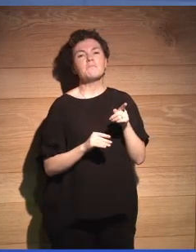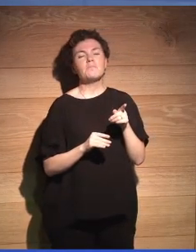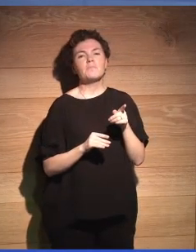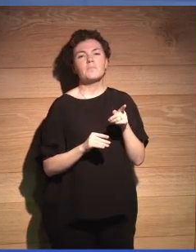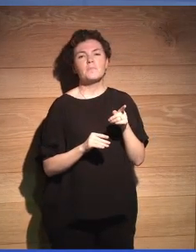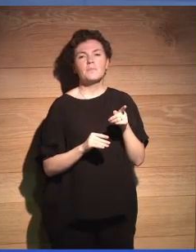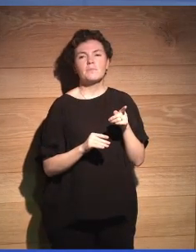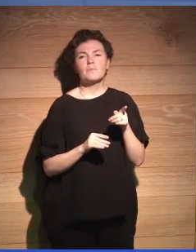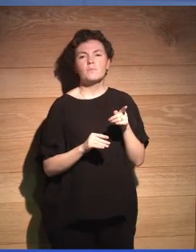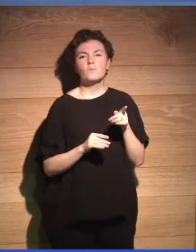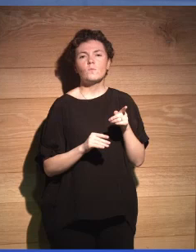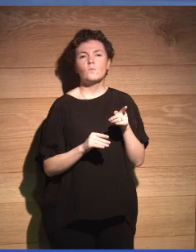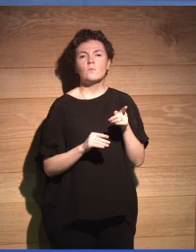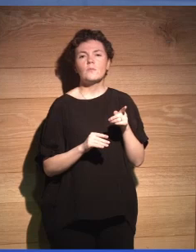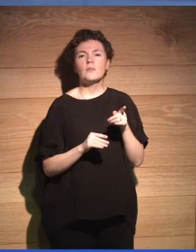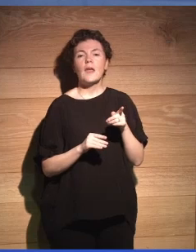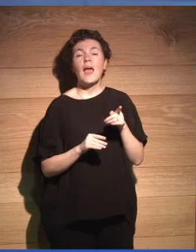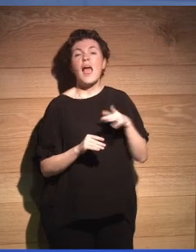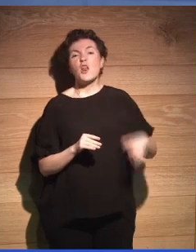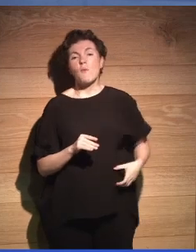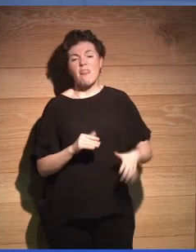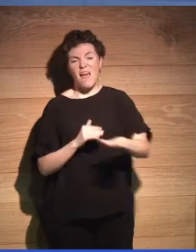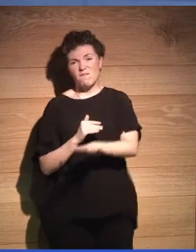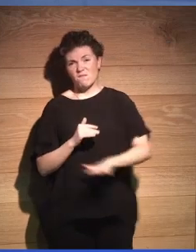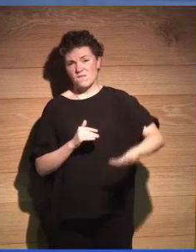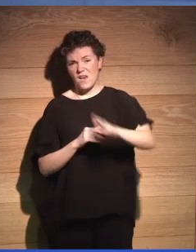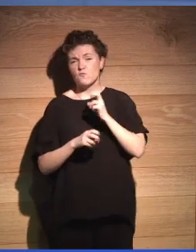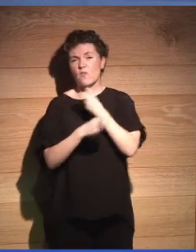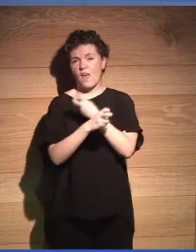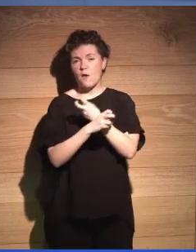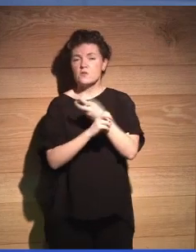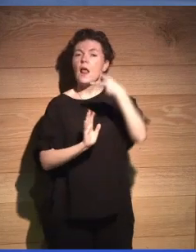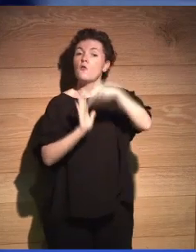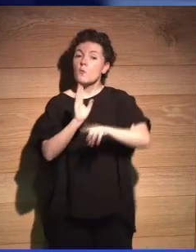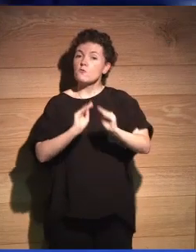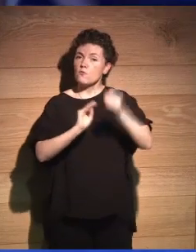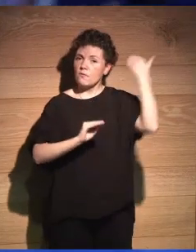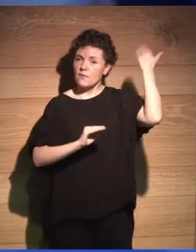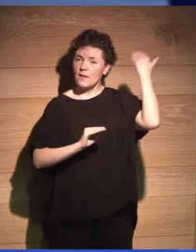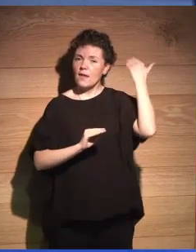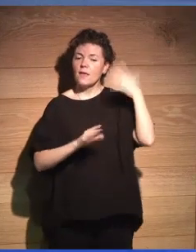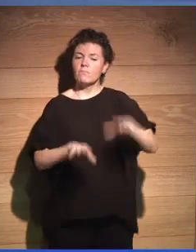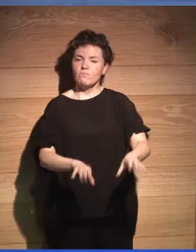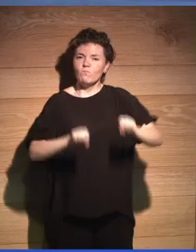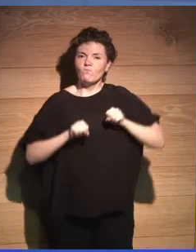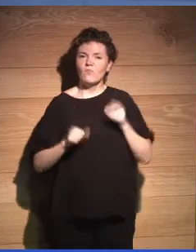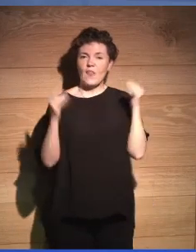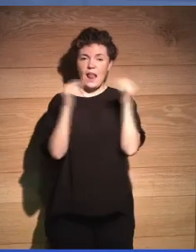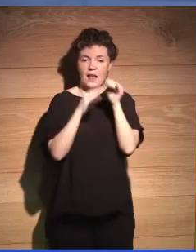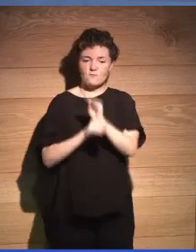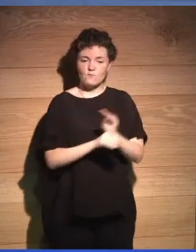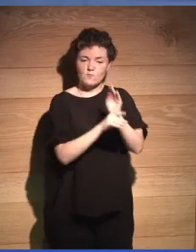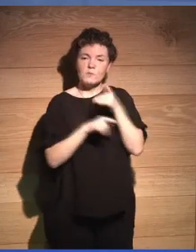a la baja nobleza austríaca, y según las normas de entonces se hizo cargo de la casa y de